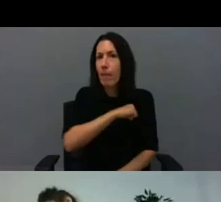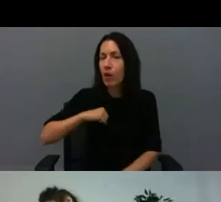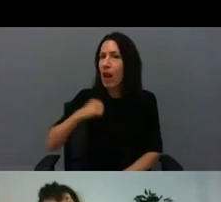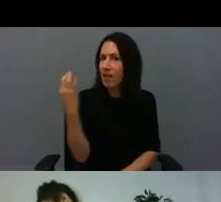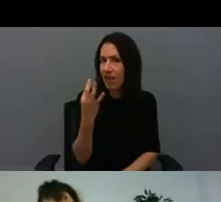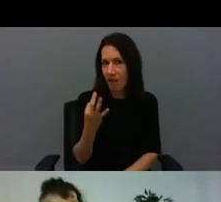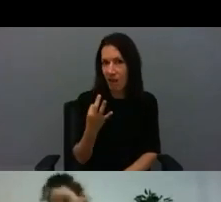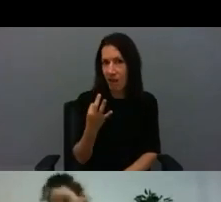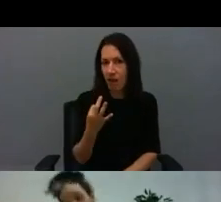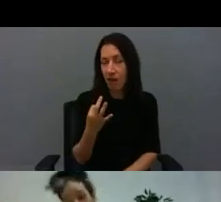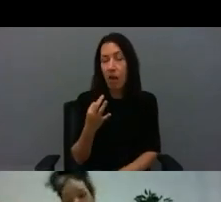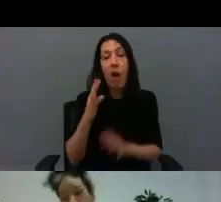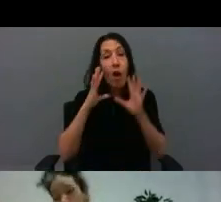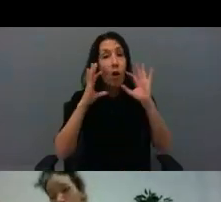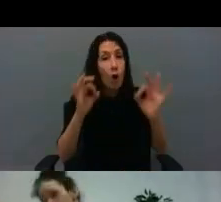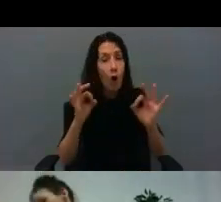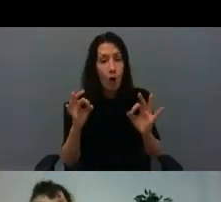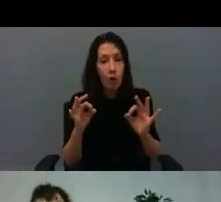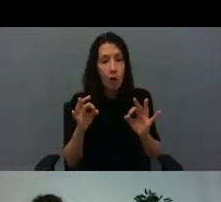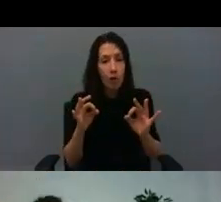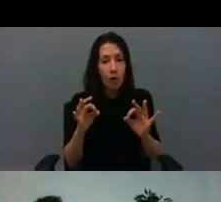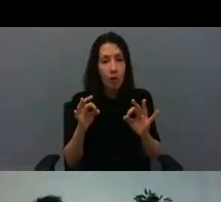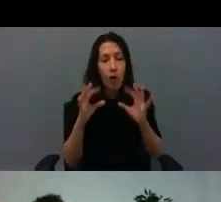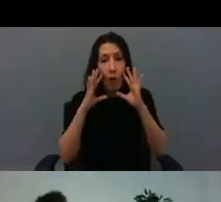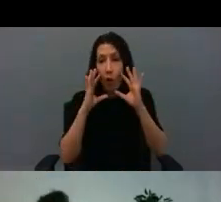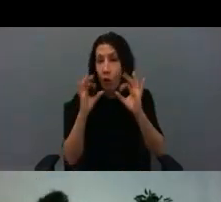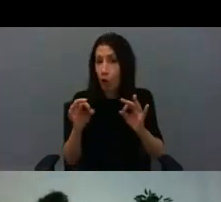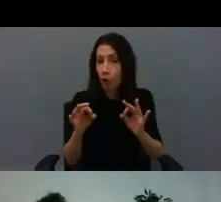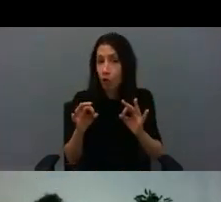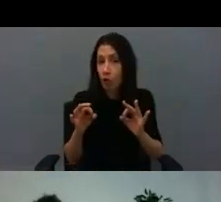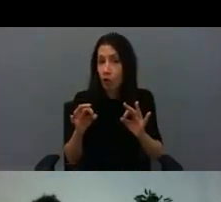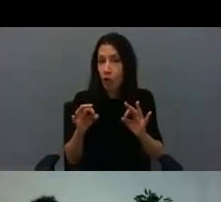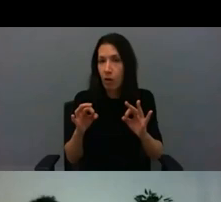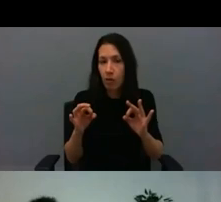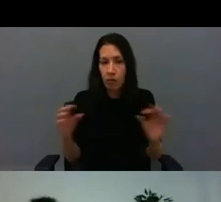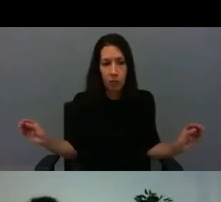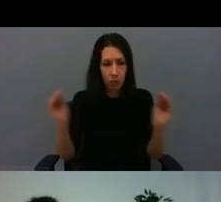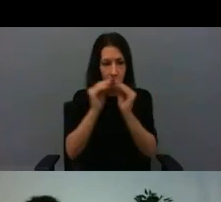que debería ser compatible con todos los